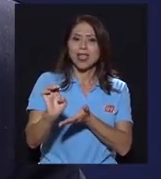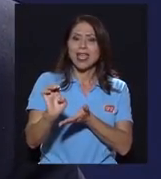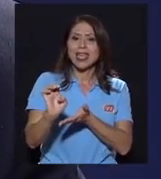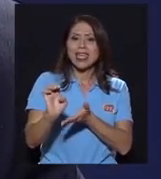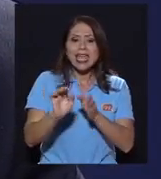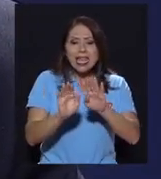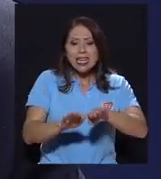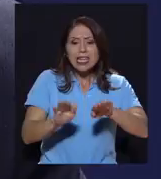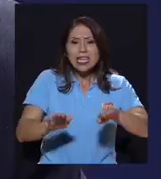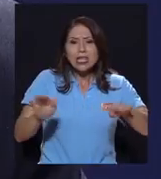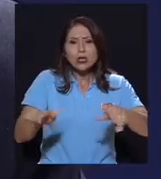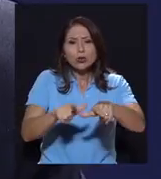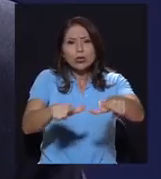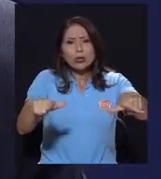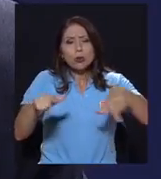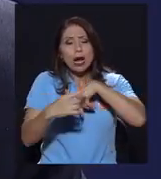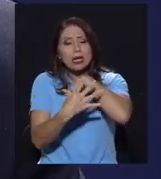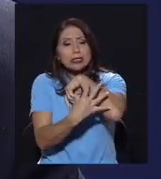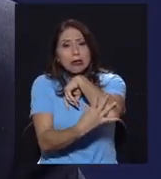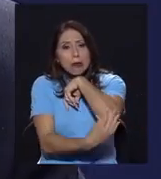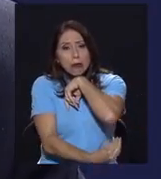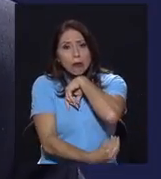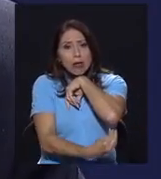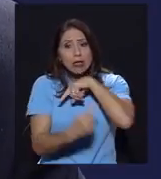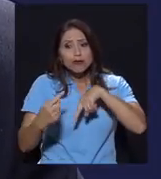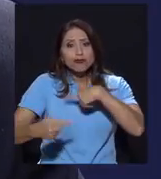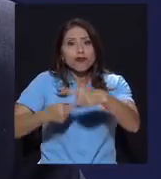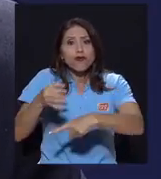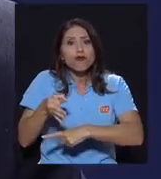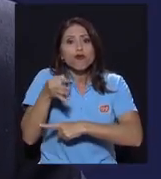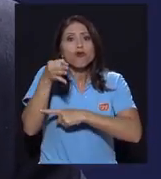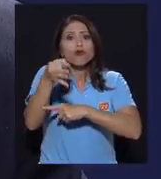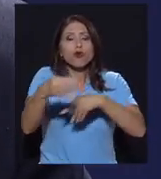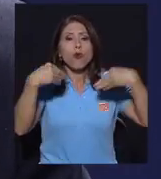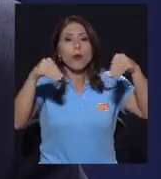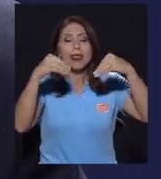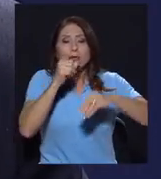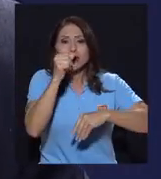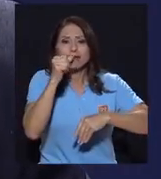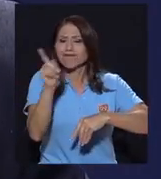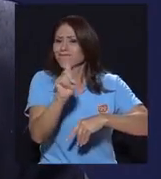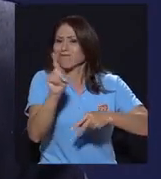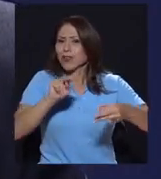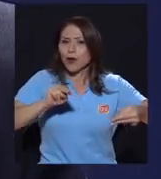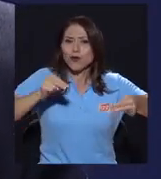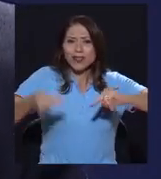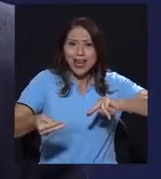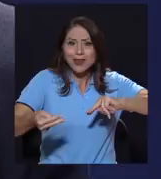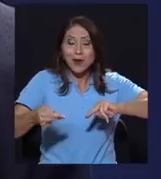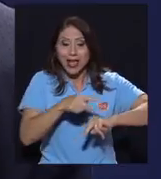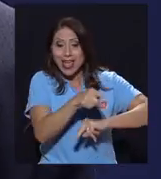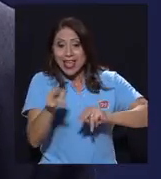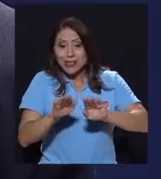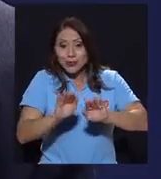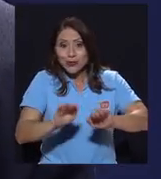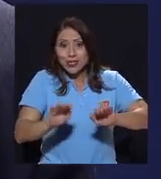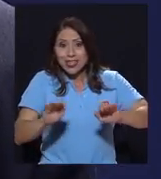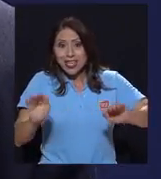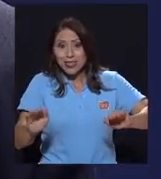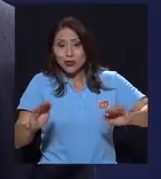de los precarios de hoy se conviertan en los narcos de mañana más bien por el contrario y garantizamos que los niños